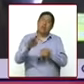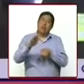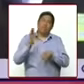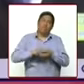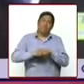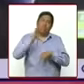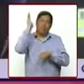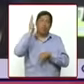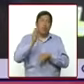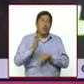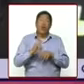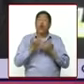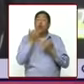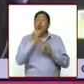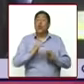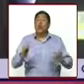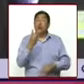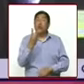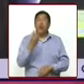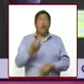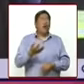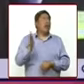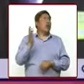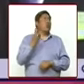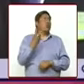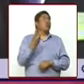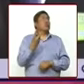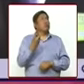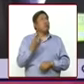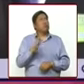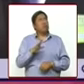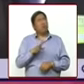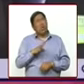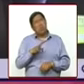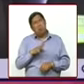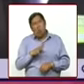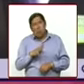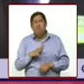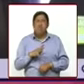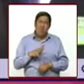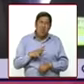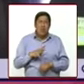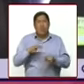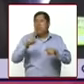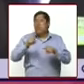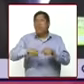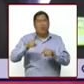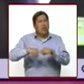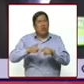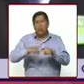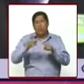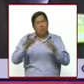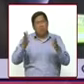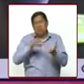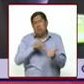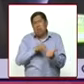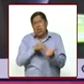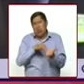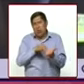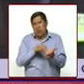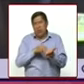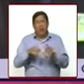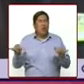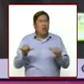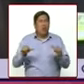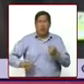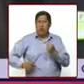en este caso. ¿Cómo se encuentran las menores? Se encuentran relativamente bien, pero bueno, ese aspecto lo va a determinar el personal médico. También tenemos